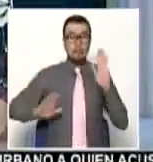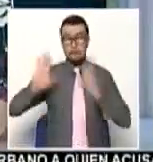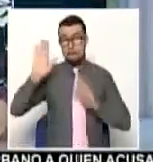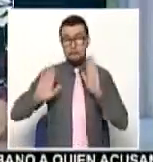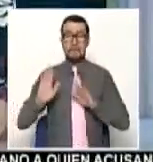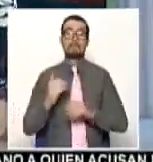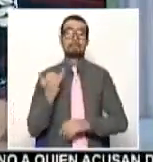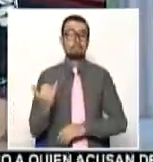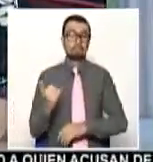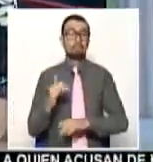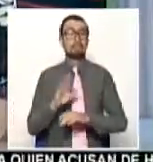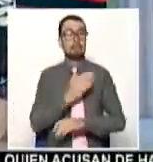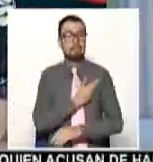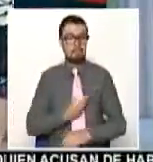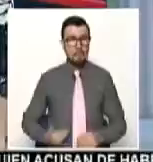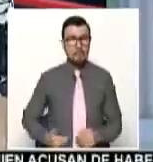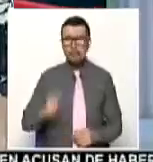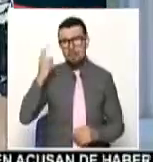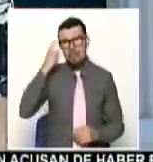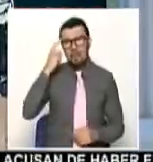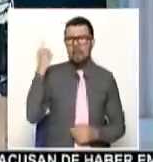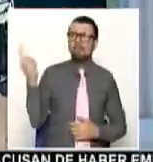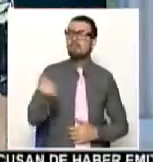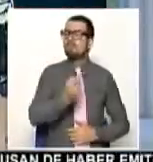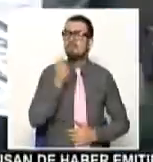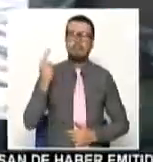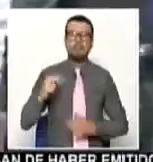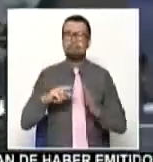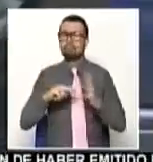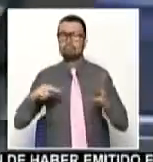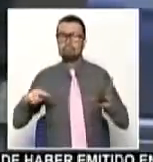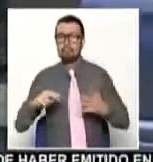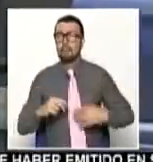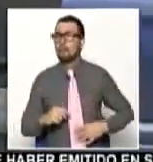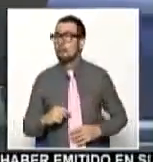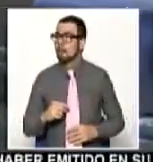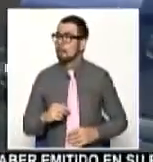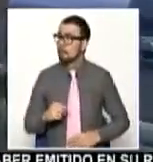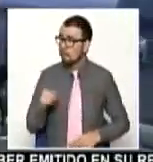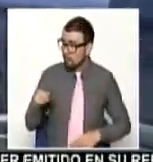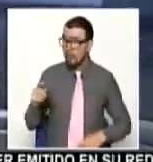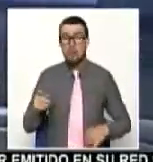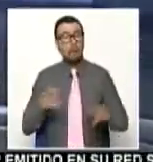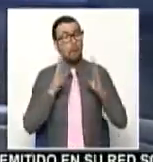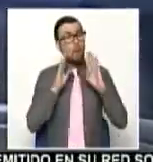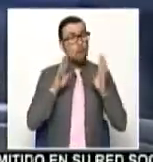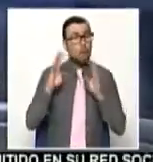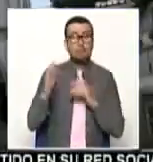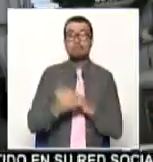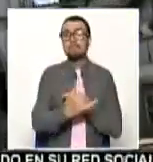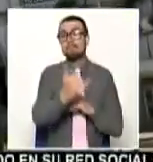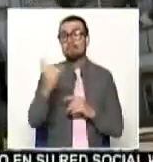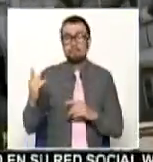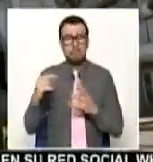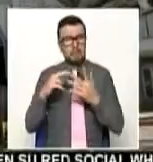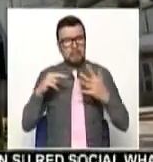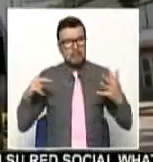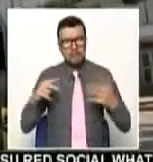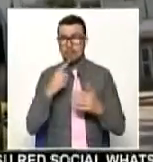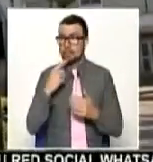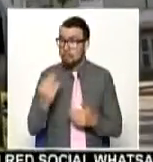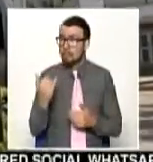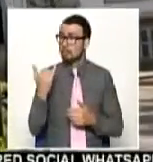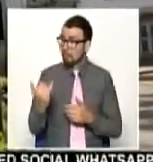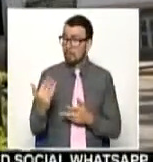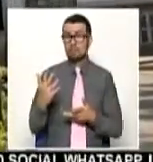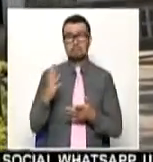estuvo escuchando las opiniones de los santarrosanos. Alejandro Ordóñez estuvo conversando con los santarrosanos sobre la impunidad y las consecuencias